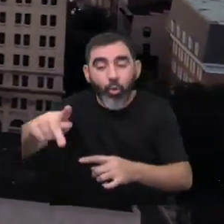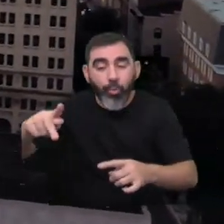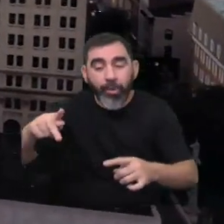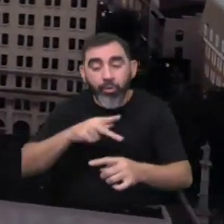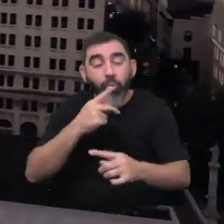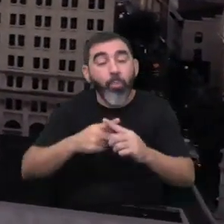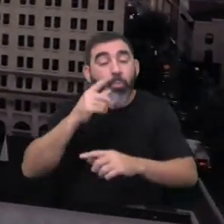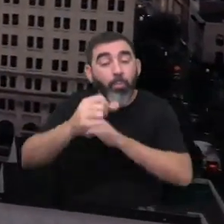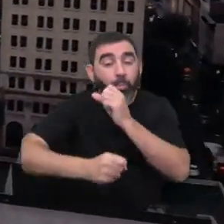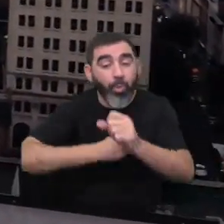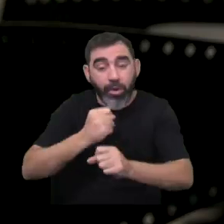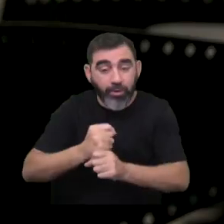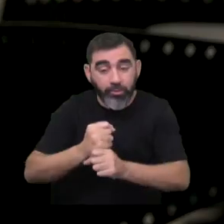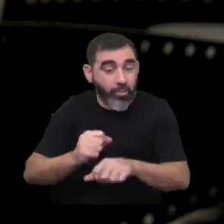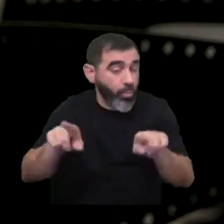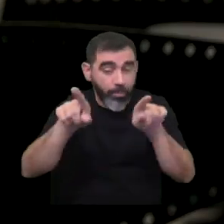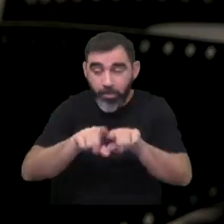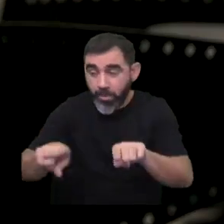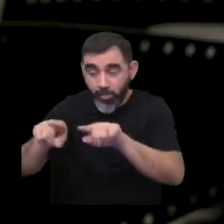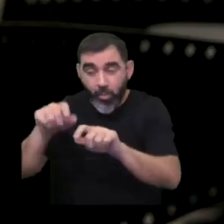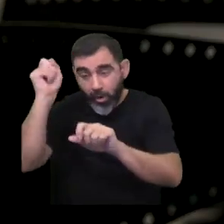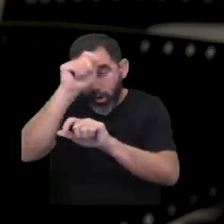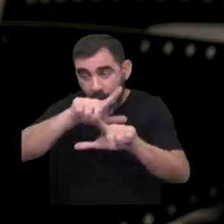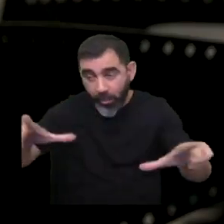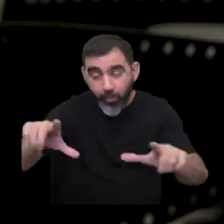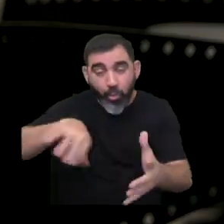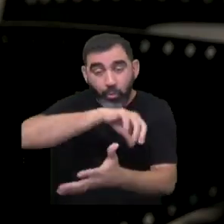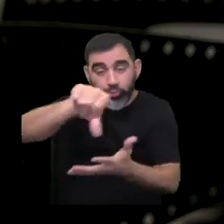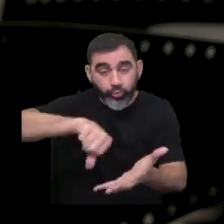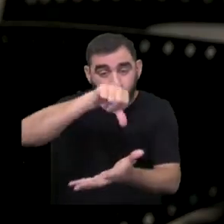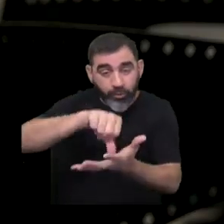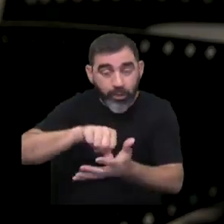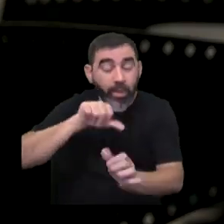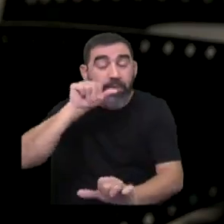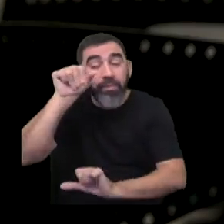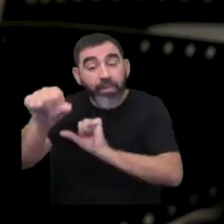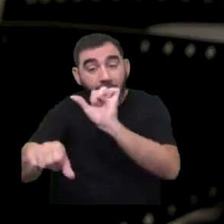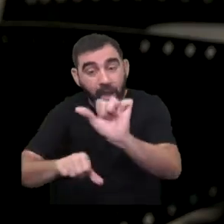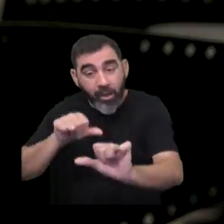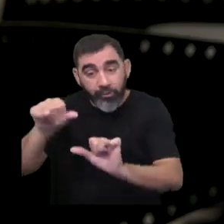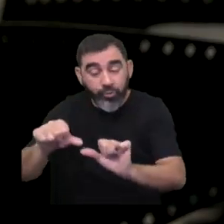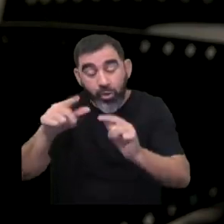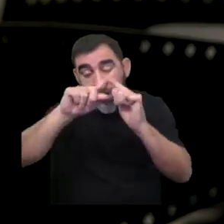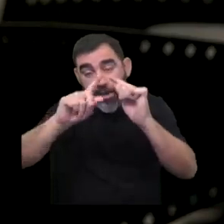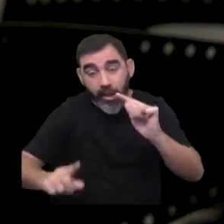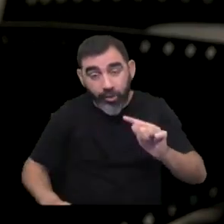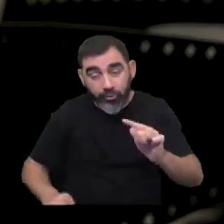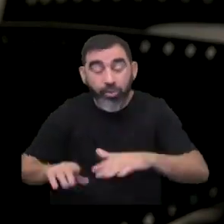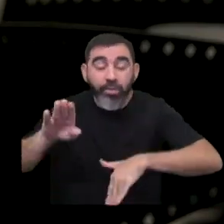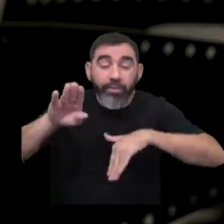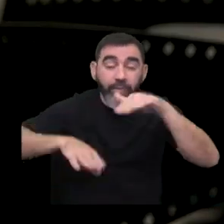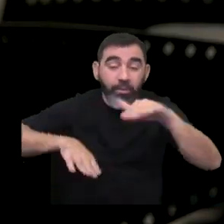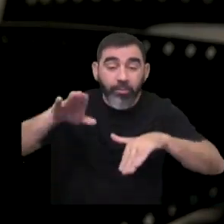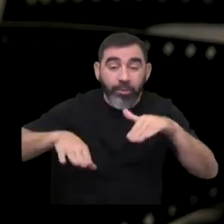y eso no hay diferencia. Entonces, muchas veces los daños que se producen por rayos dependen